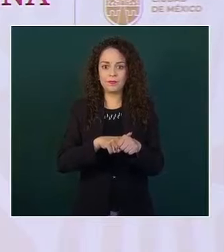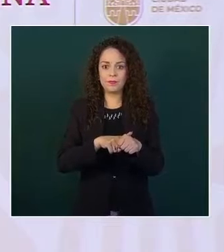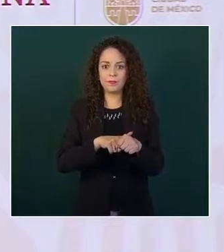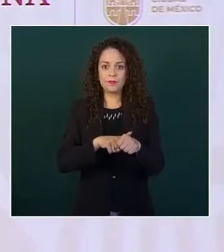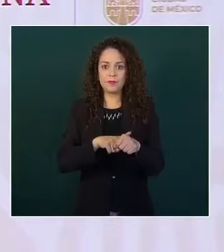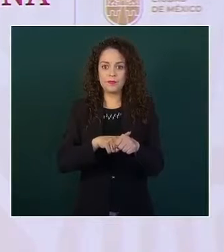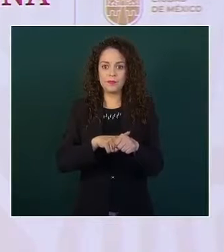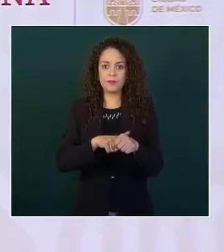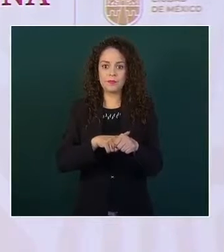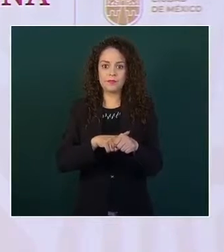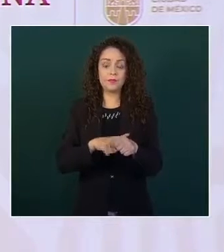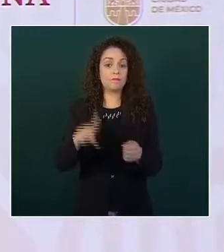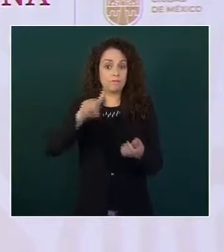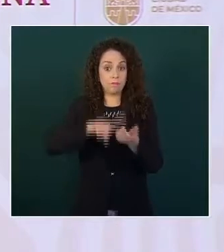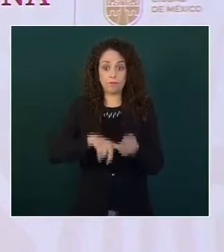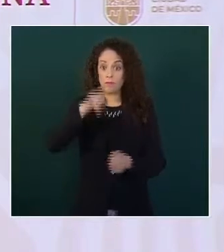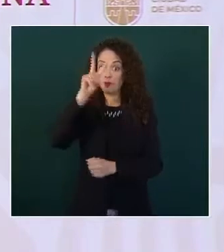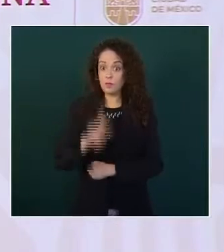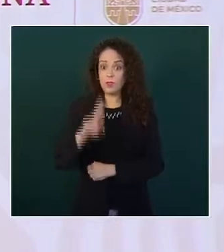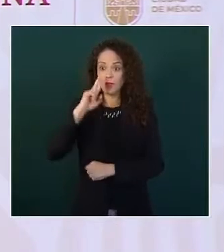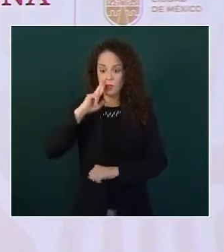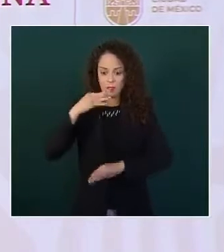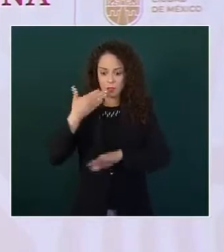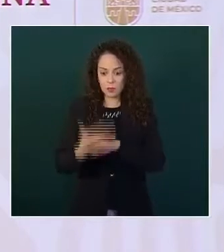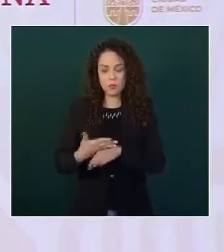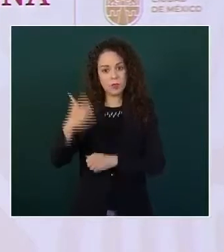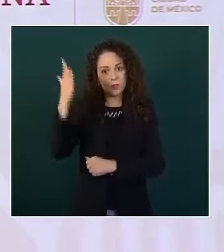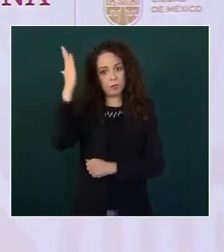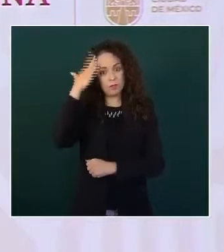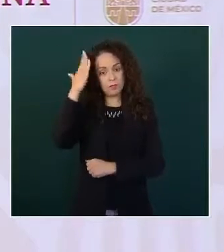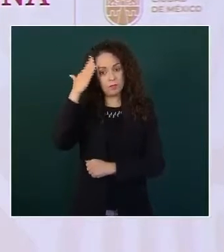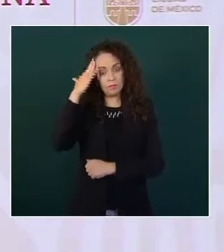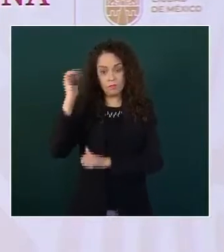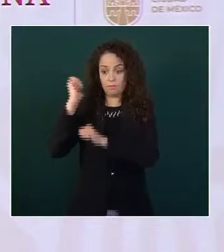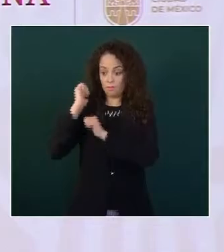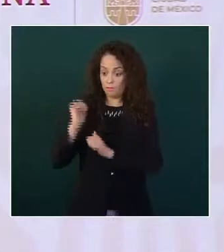quienes tenemos la elevada responsabilidad de ejercer el mando,